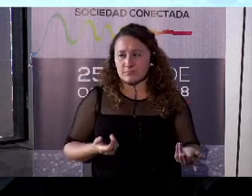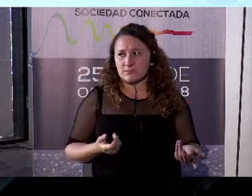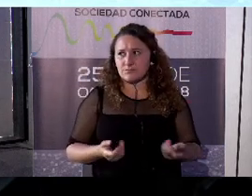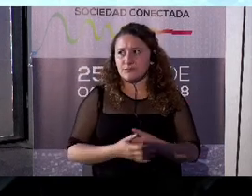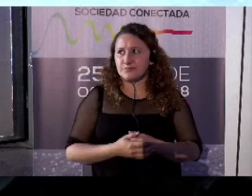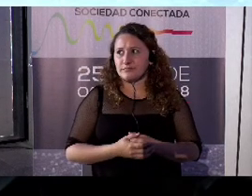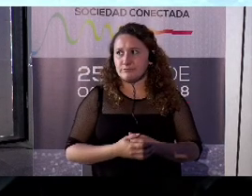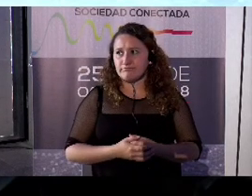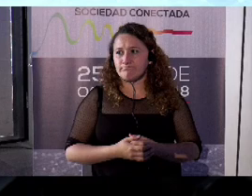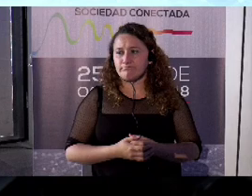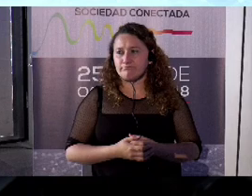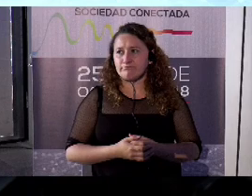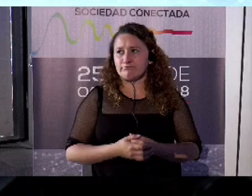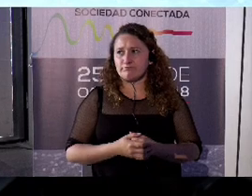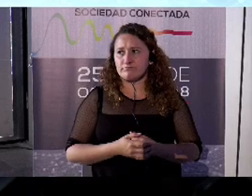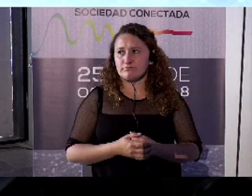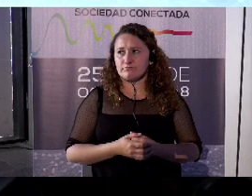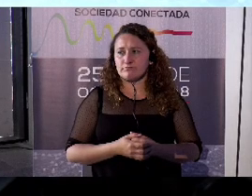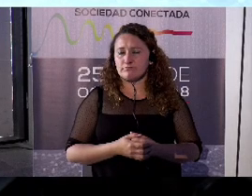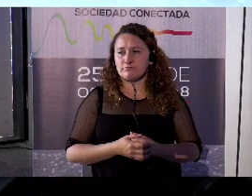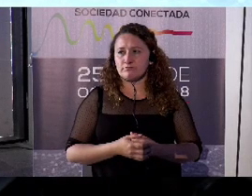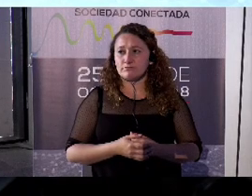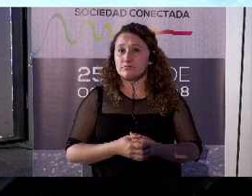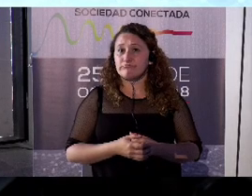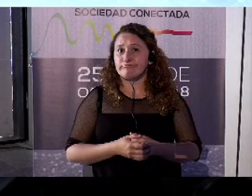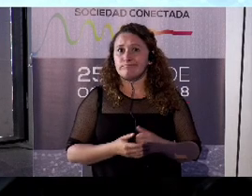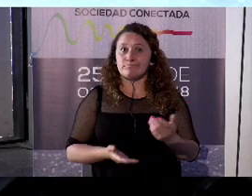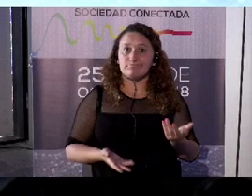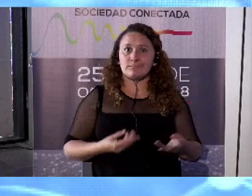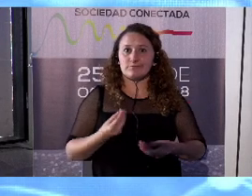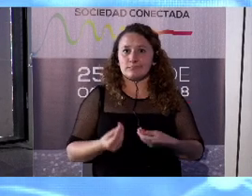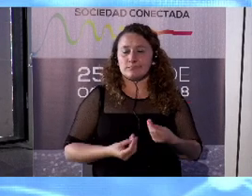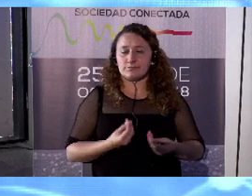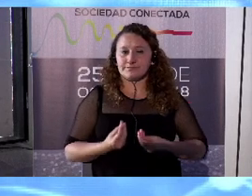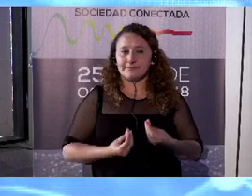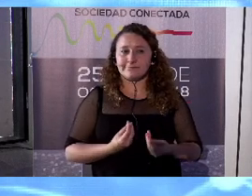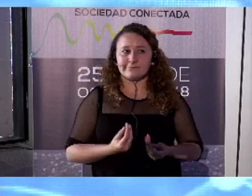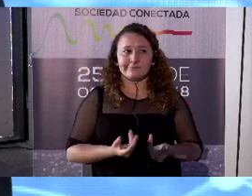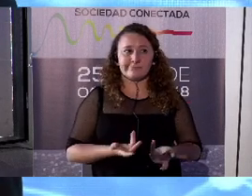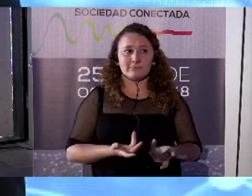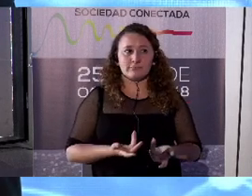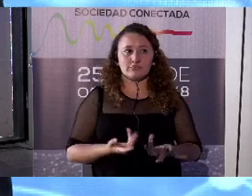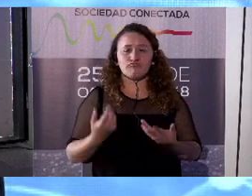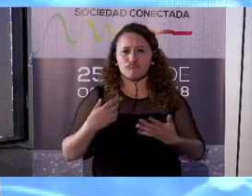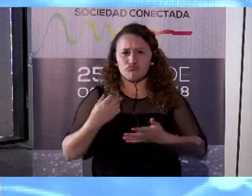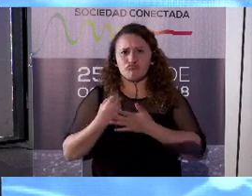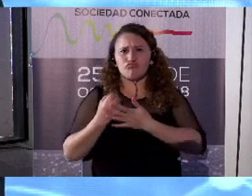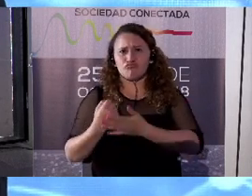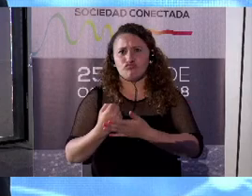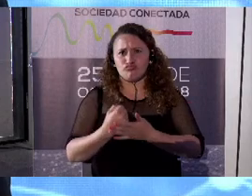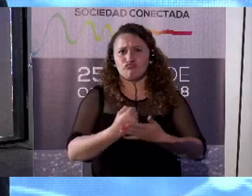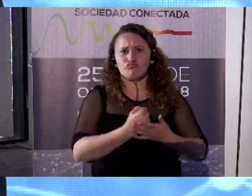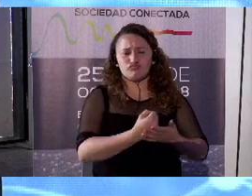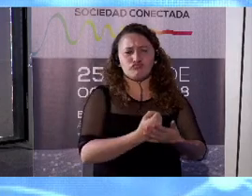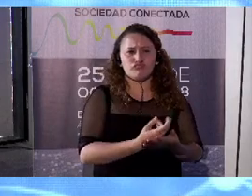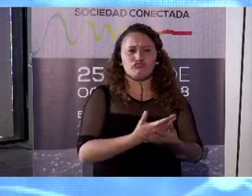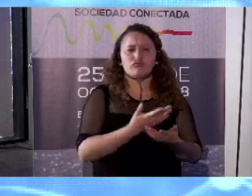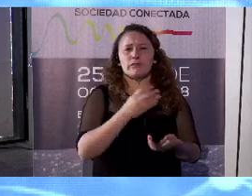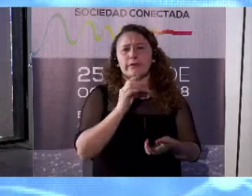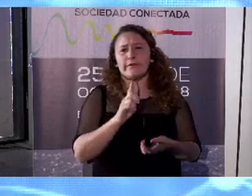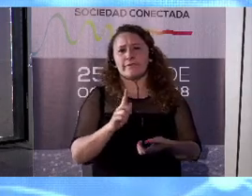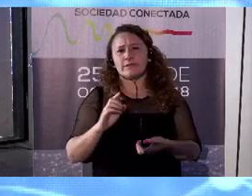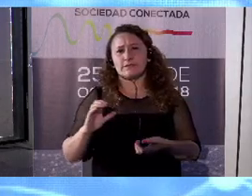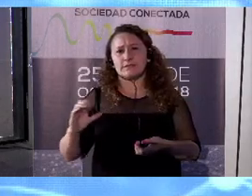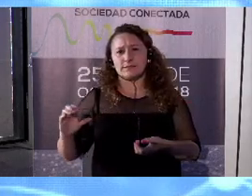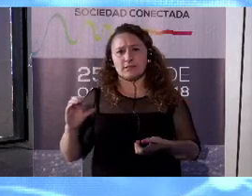financiados entonces qu podríamos hacer hemos colaborado con muchas organizaciones como la